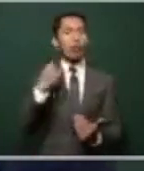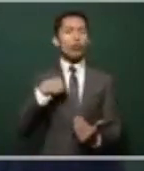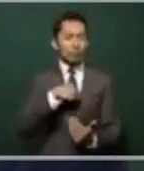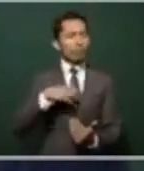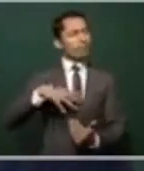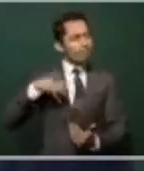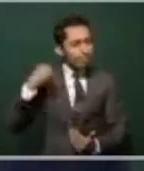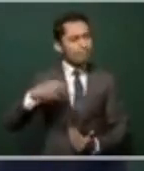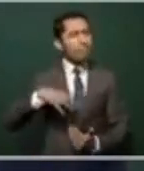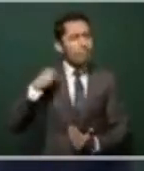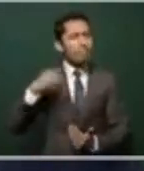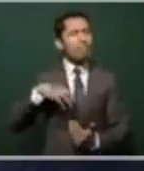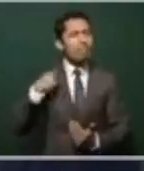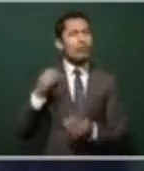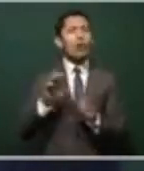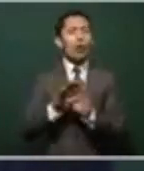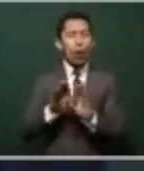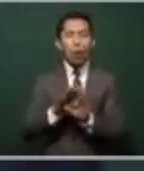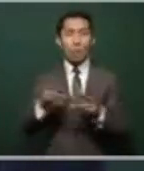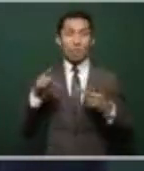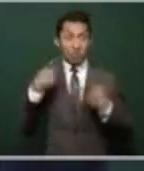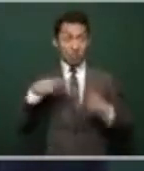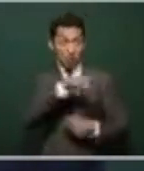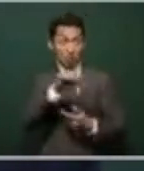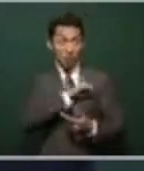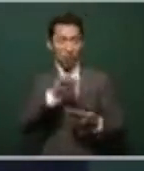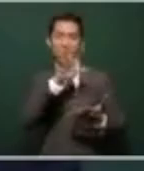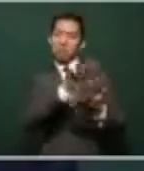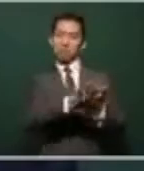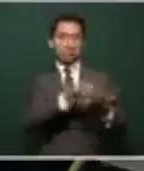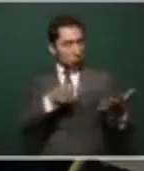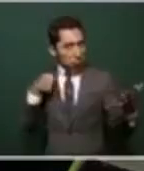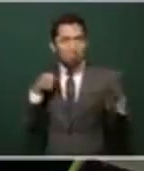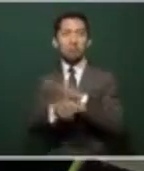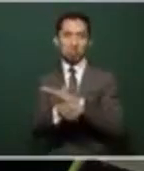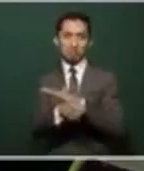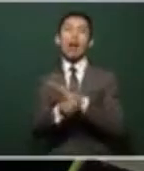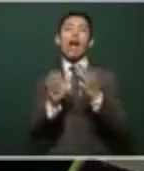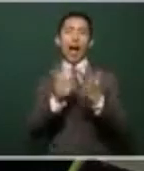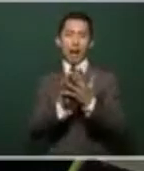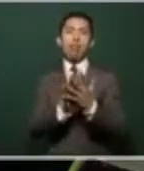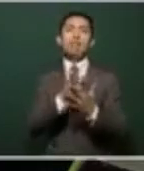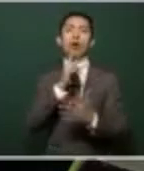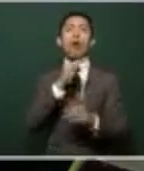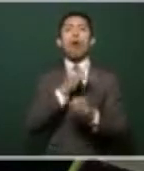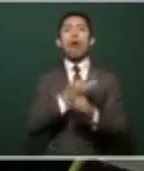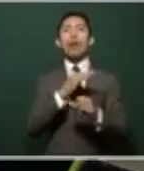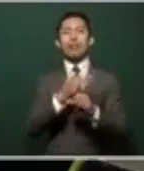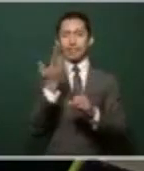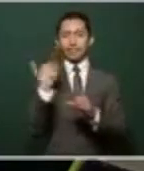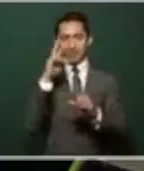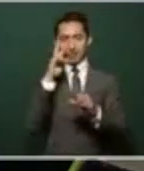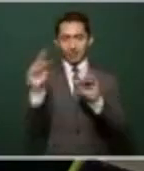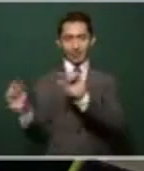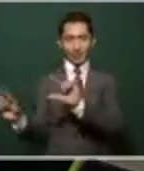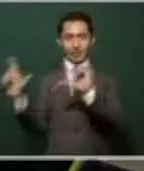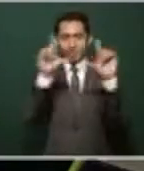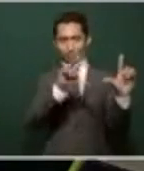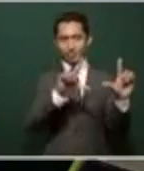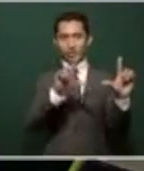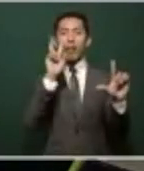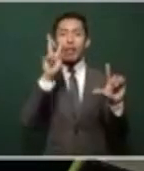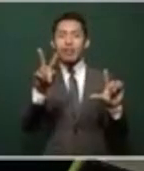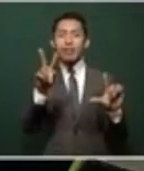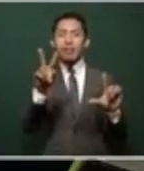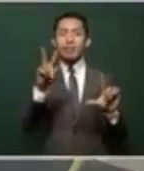tenemos que hacer, mandando a los criminales a la cárcel. Y les hemos puesto en la pantalla una imagen que es muy reveladora de cómo